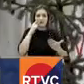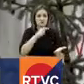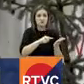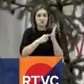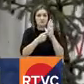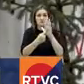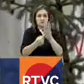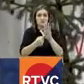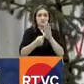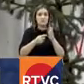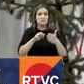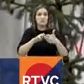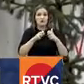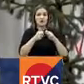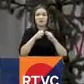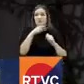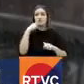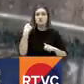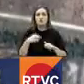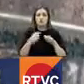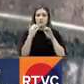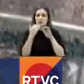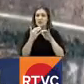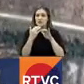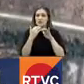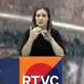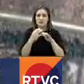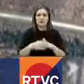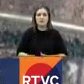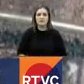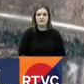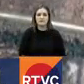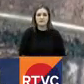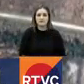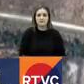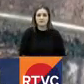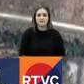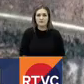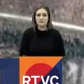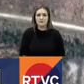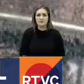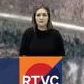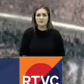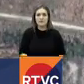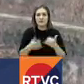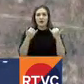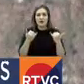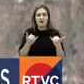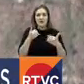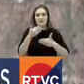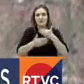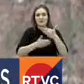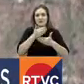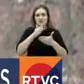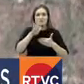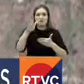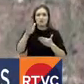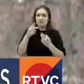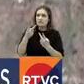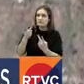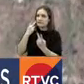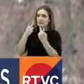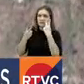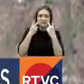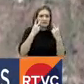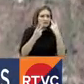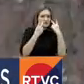episodios de la guerra que Rusia llevó a sus tierras. Justamente, la visual que da lo satelital permite interpretarlos. Estos montículos